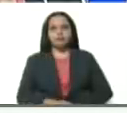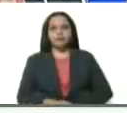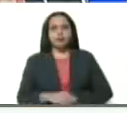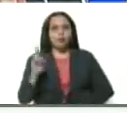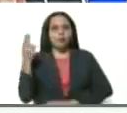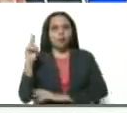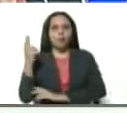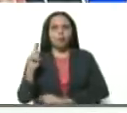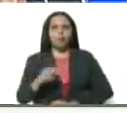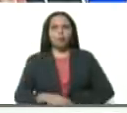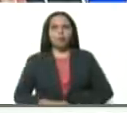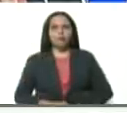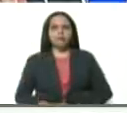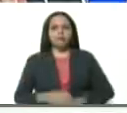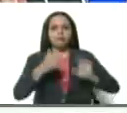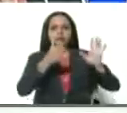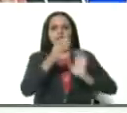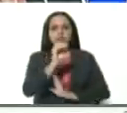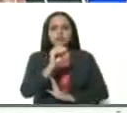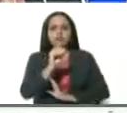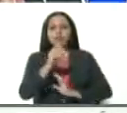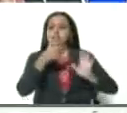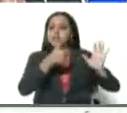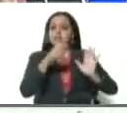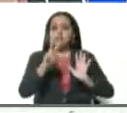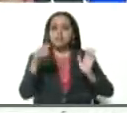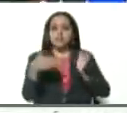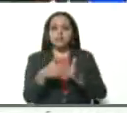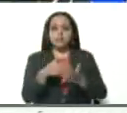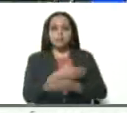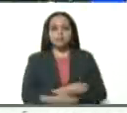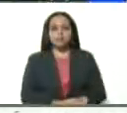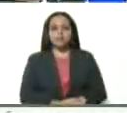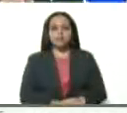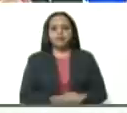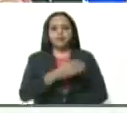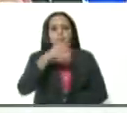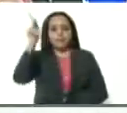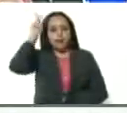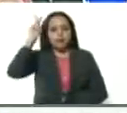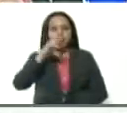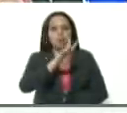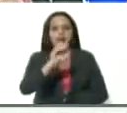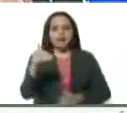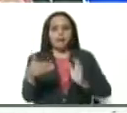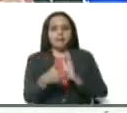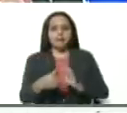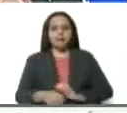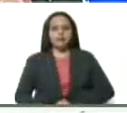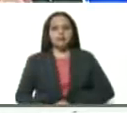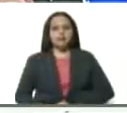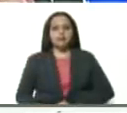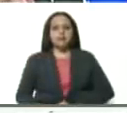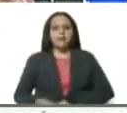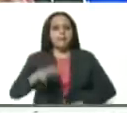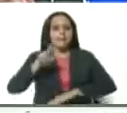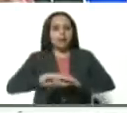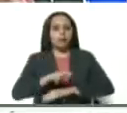Uruguay, 67.000. Perú, 40.000. Paraguay,